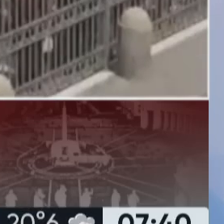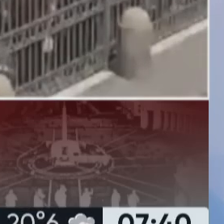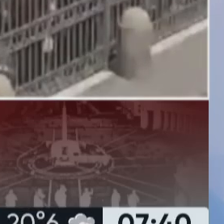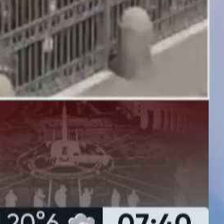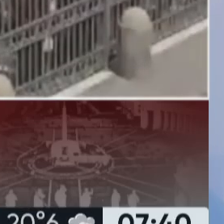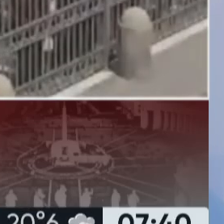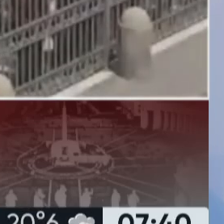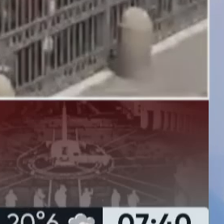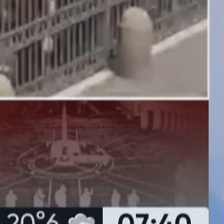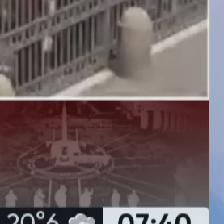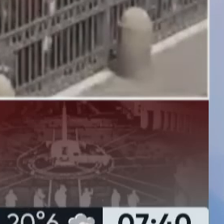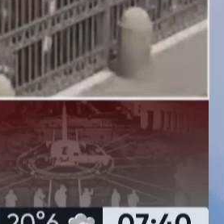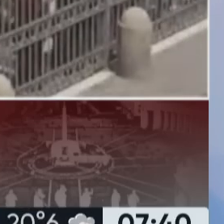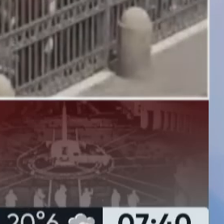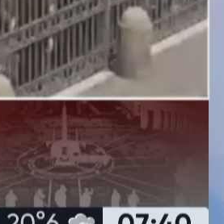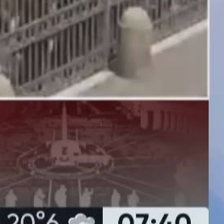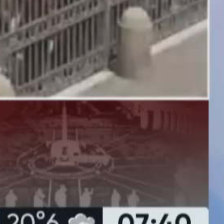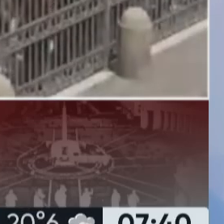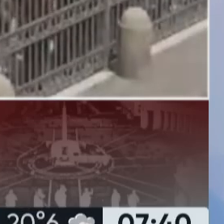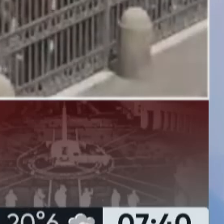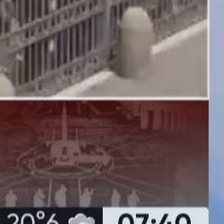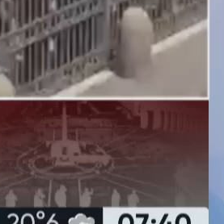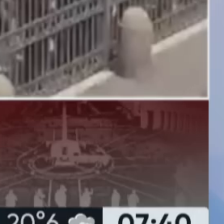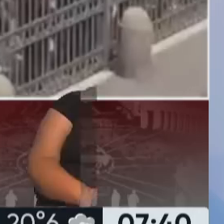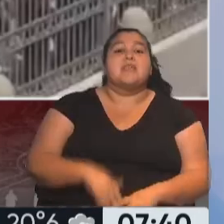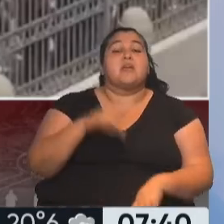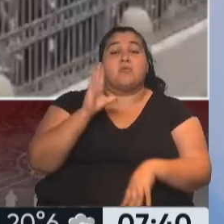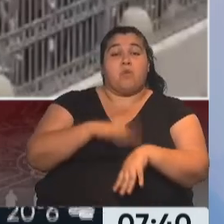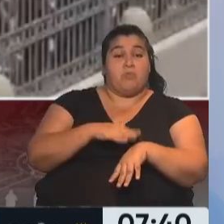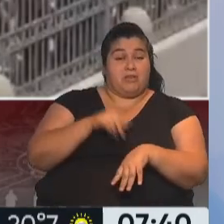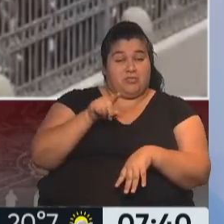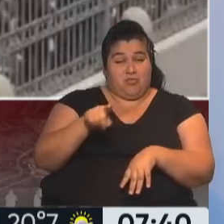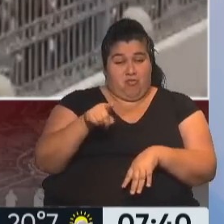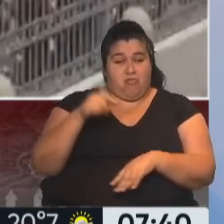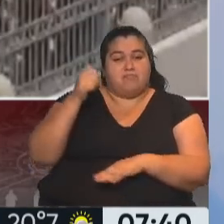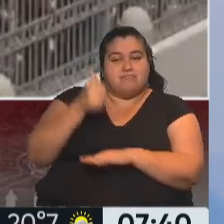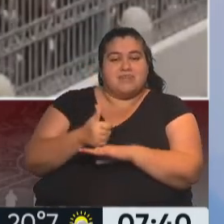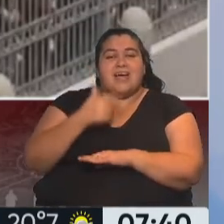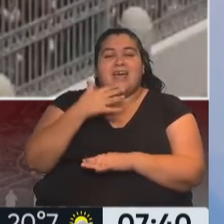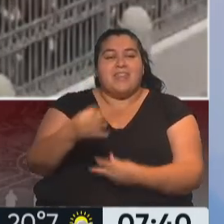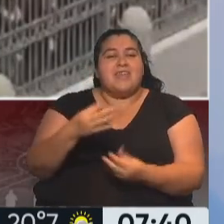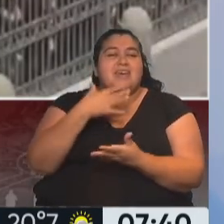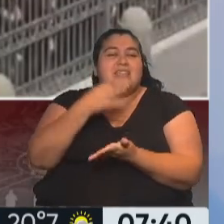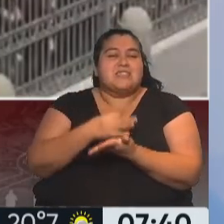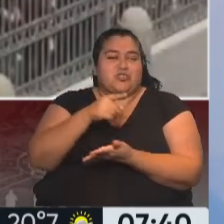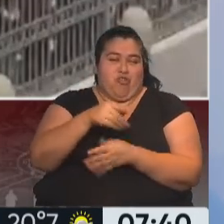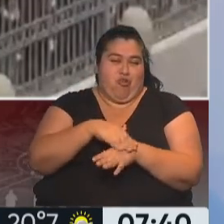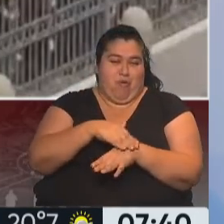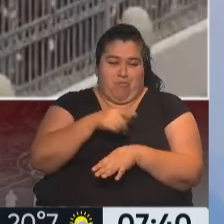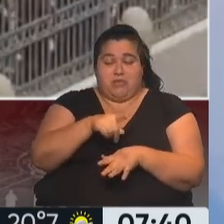sido verdaderas. Y si el ministro de la Defensa decidió moverse Claro. en este sentido,